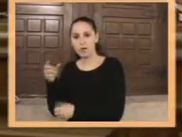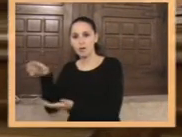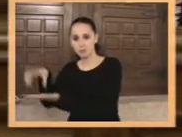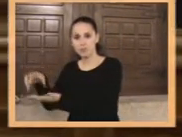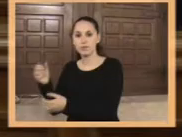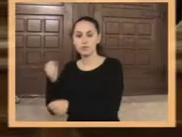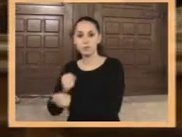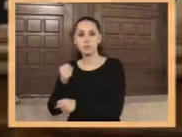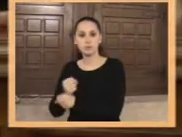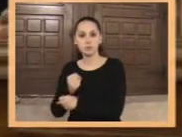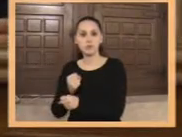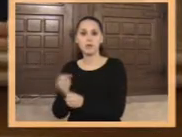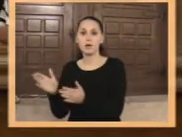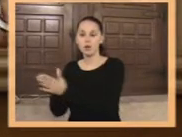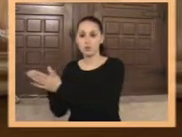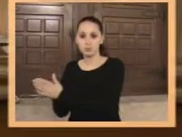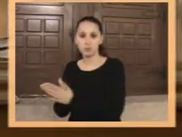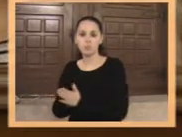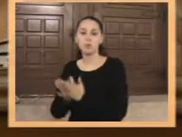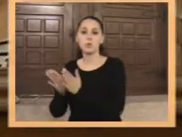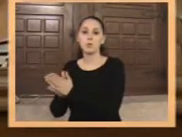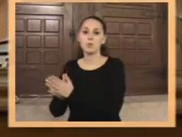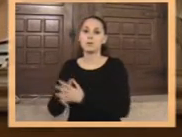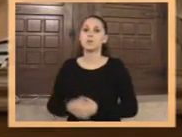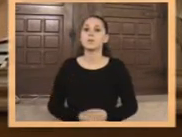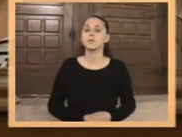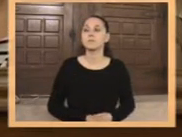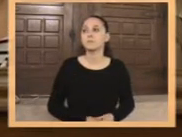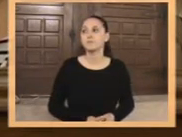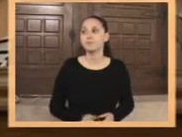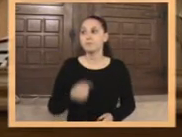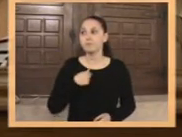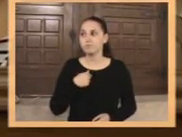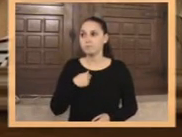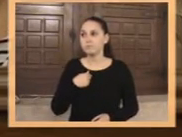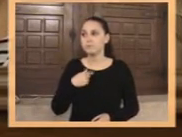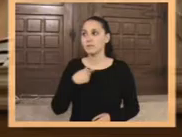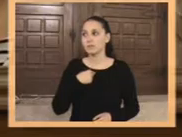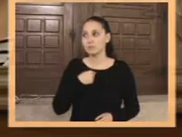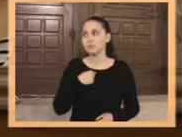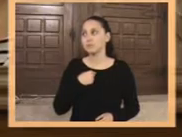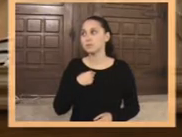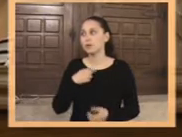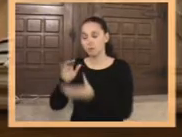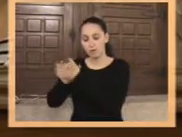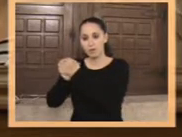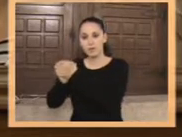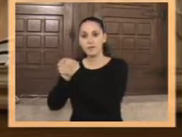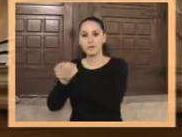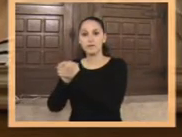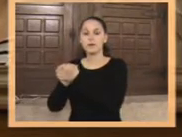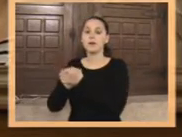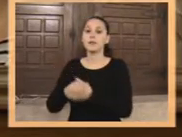que son muchos, además, una institución histórica en esta ciudad. Yo quiero hacerlo de manera especial, luego con todo el cariño y toda la admiración, se lo he hecho personalmente, se lo he hecho por